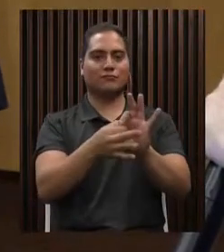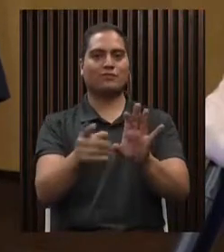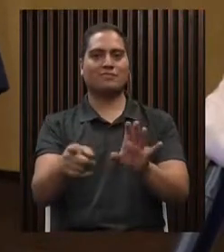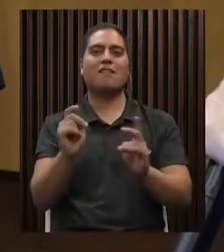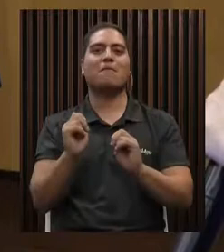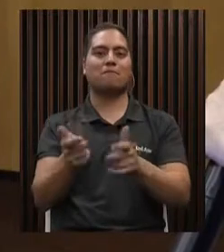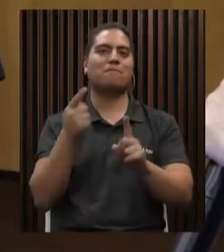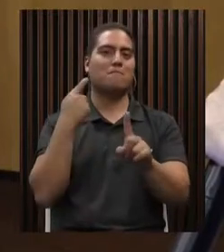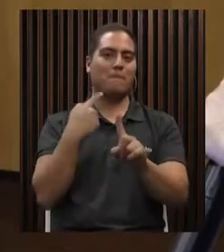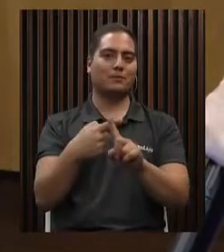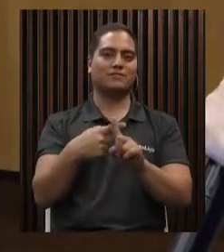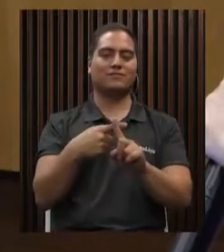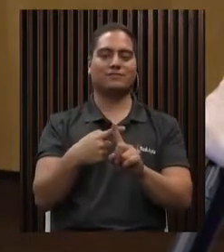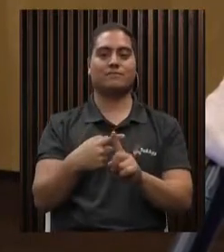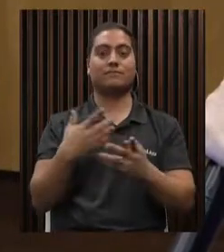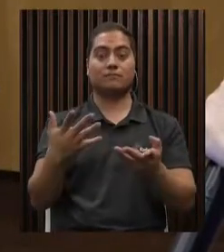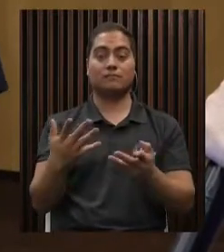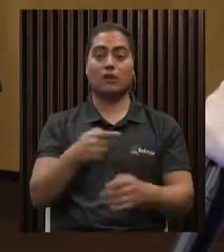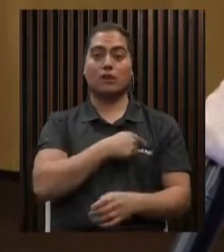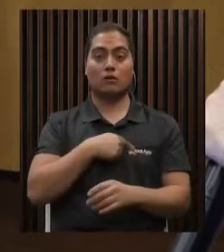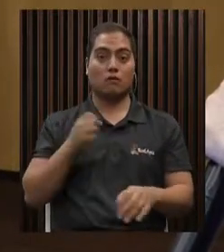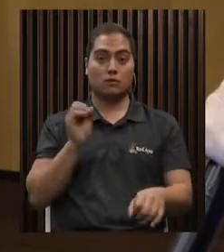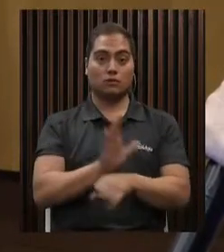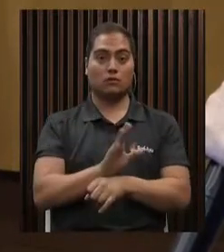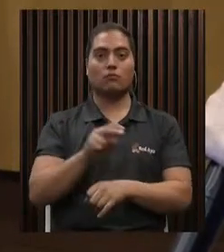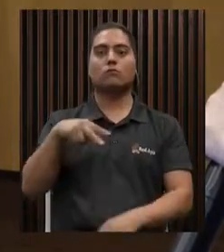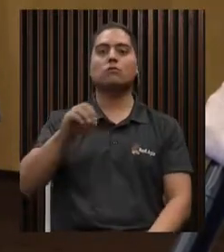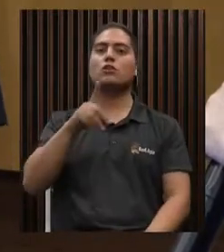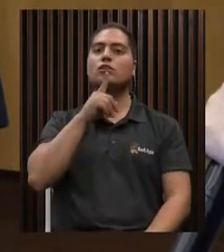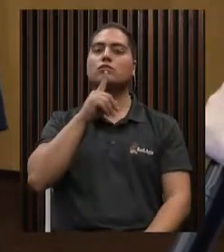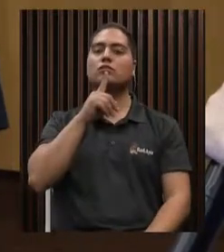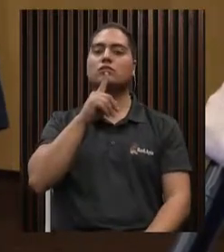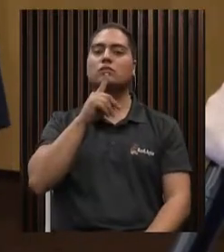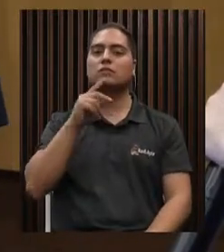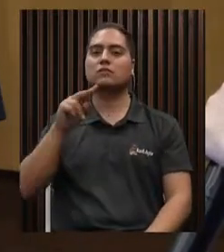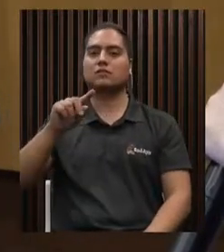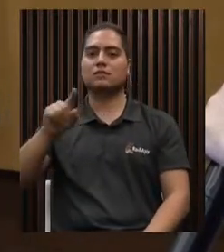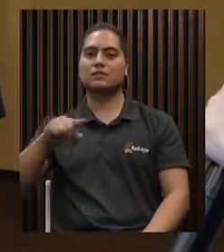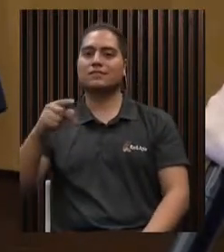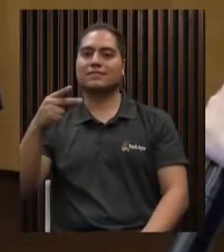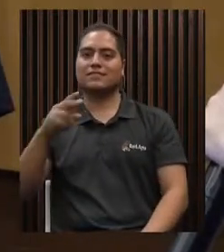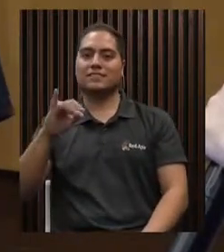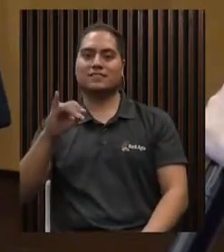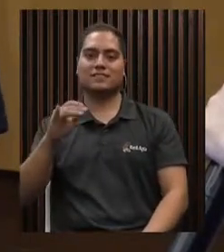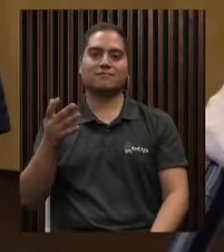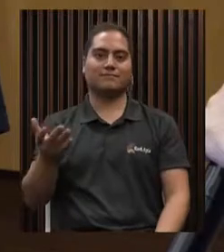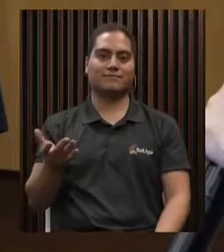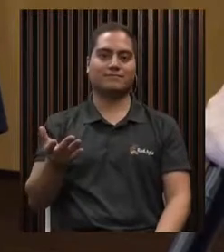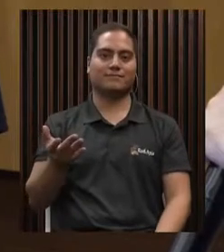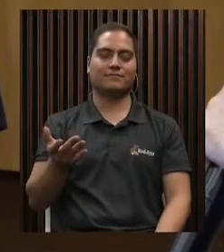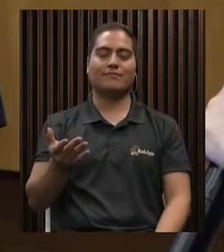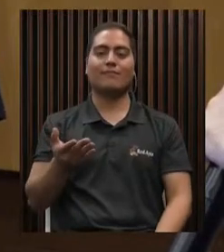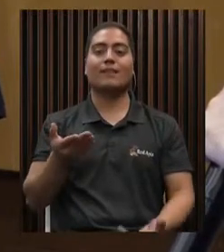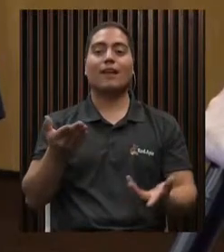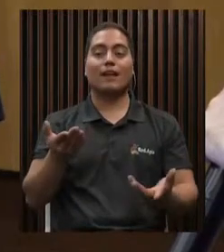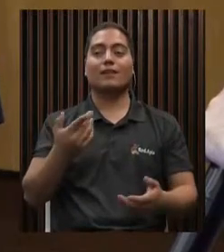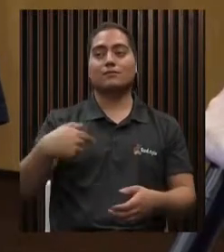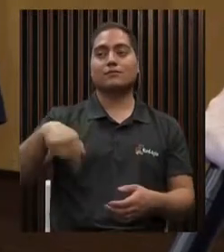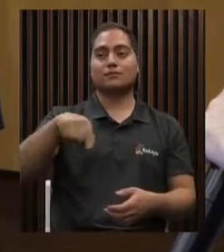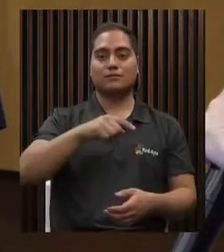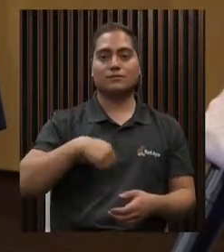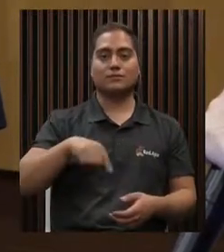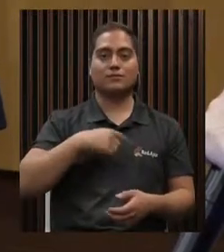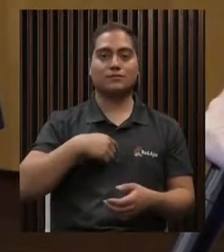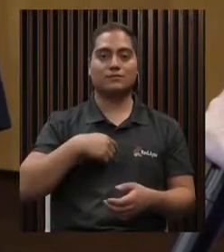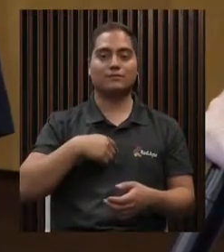Not I, que es el nombre del show, es una obra que no es para nada tradicional. y que a lo mejor un dramaturgo,